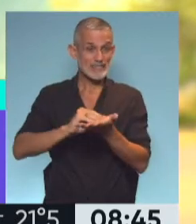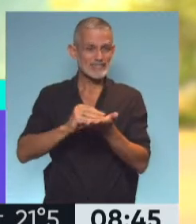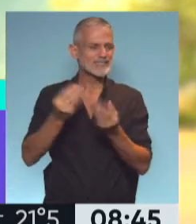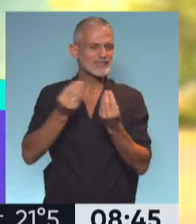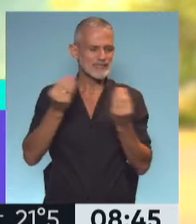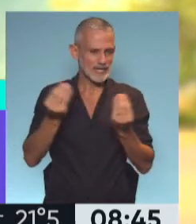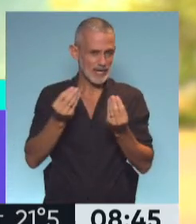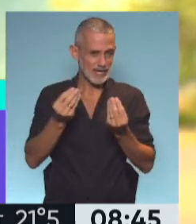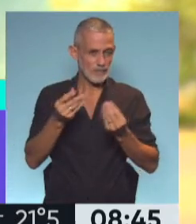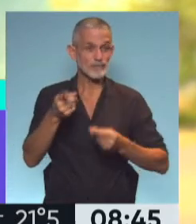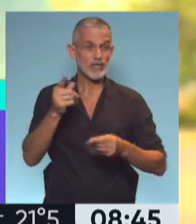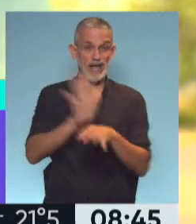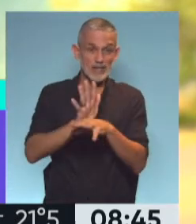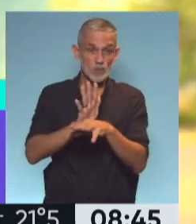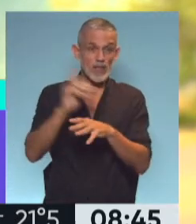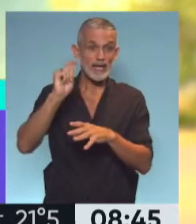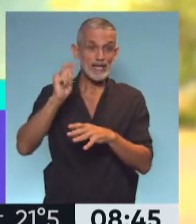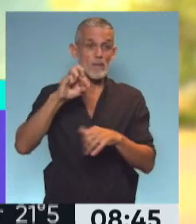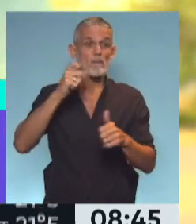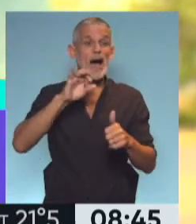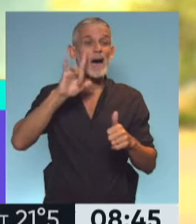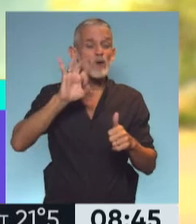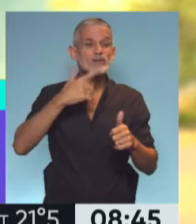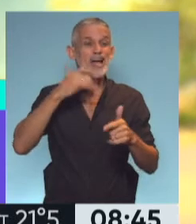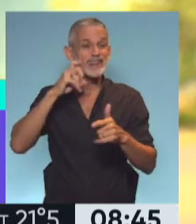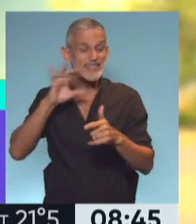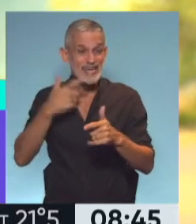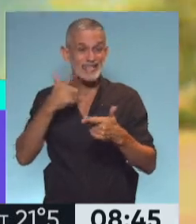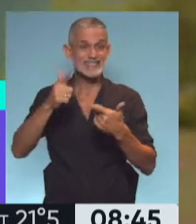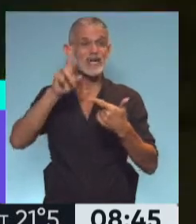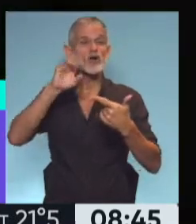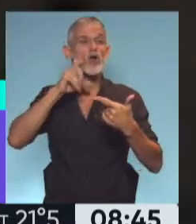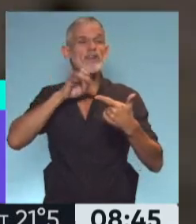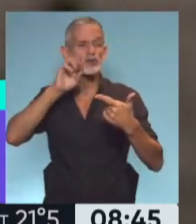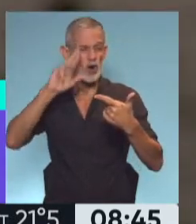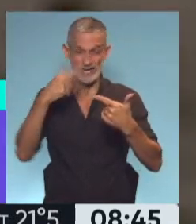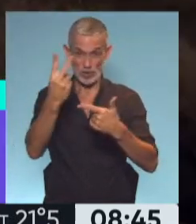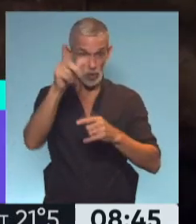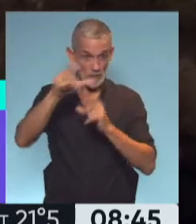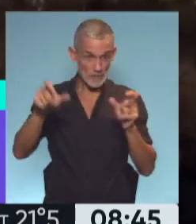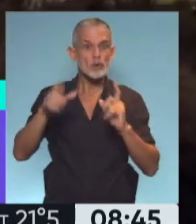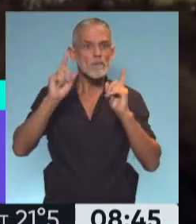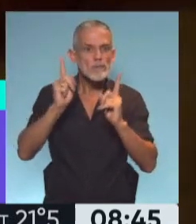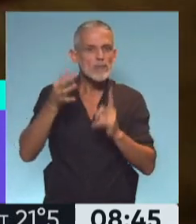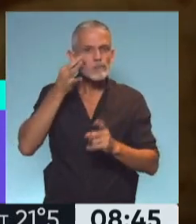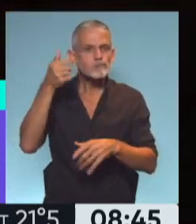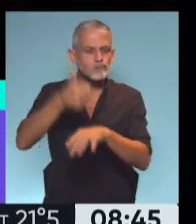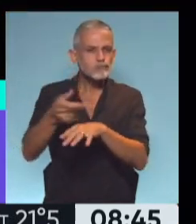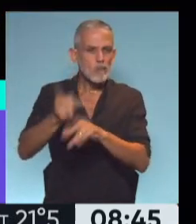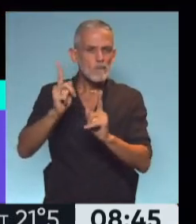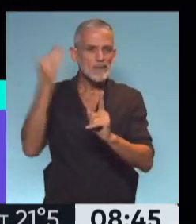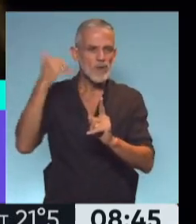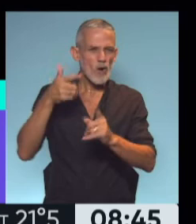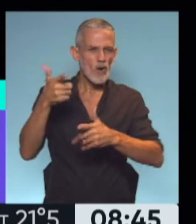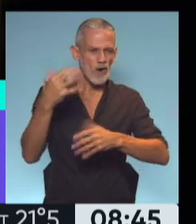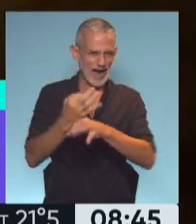tiene la particularidad de estar actuada por Pablo Saldías y Rodrigo Torres, que, que fueron dos de las personas afectadas en aquel momento,